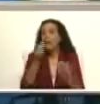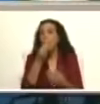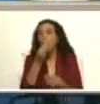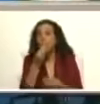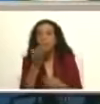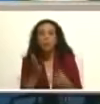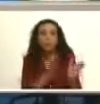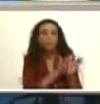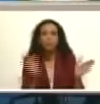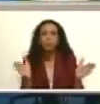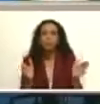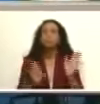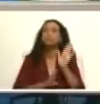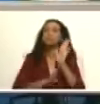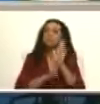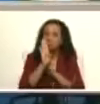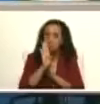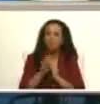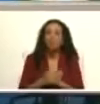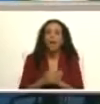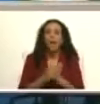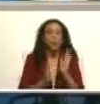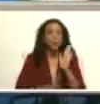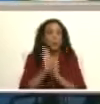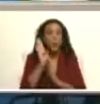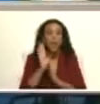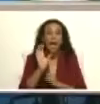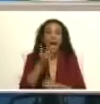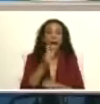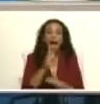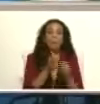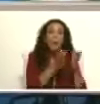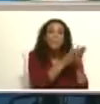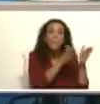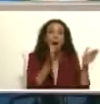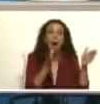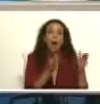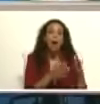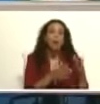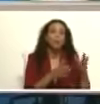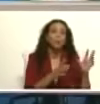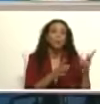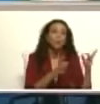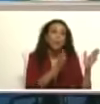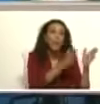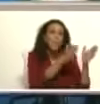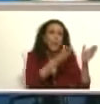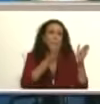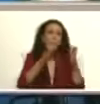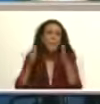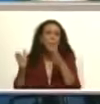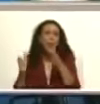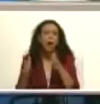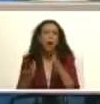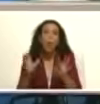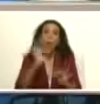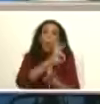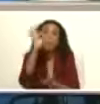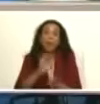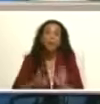de recuperación al crecer durante 10 trimestres consecutivos, evidenciando un